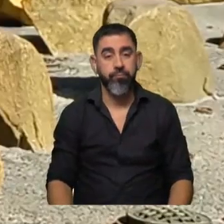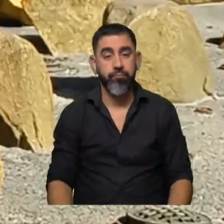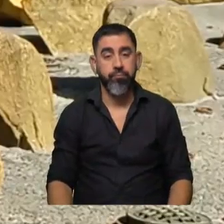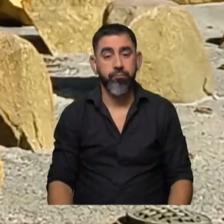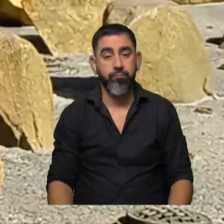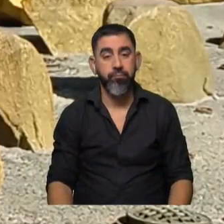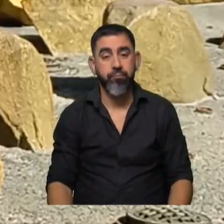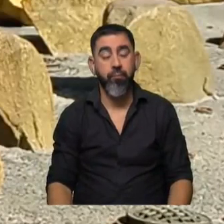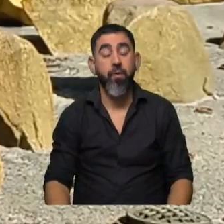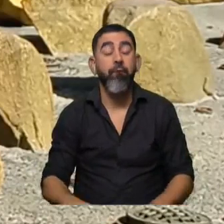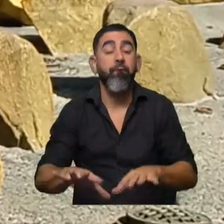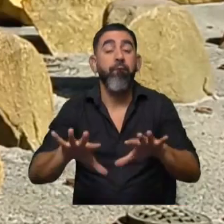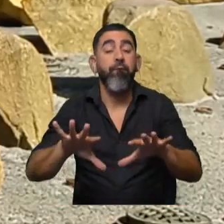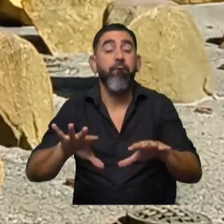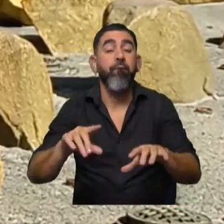voy a vivir una vez.